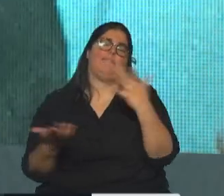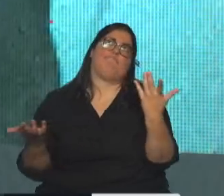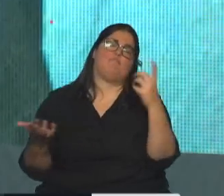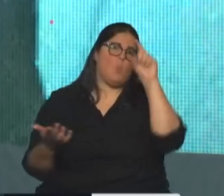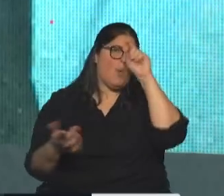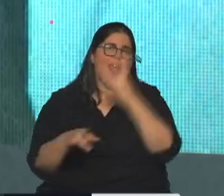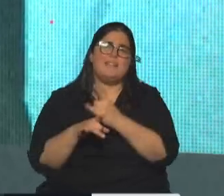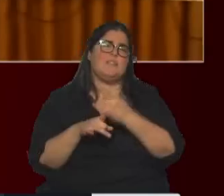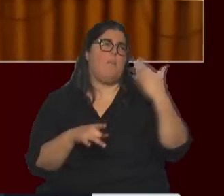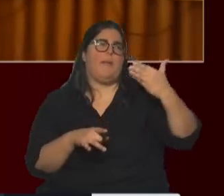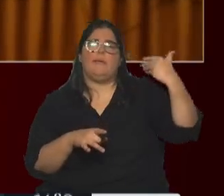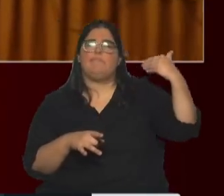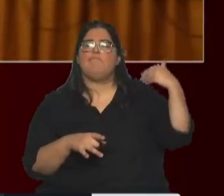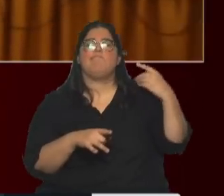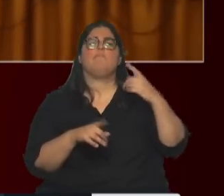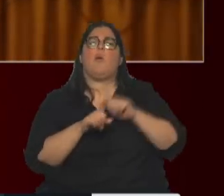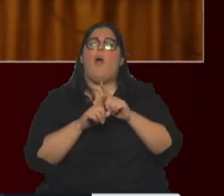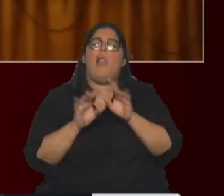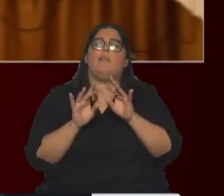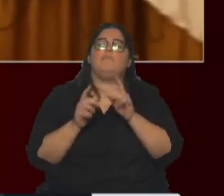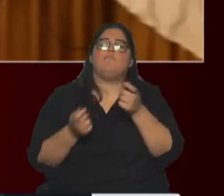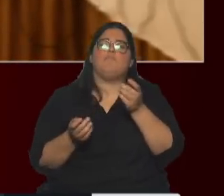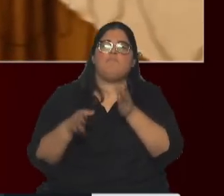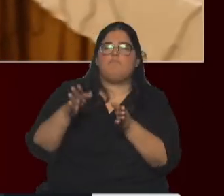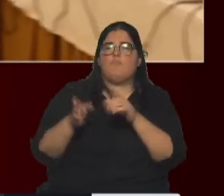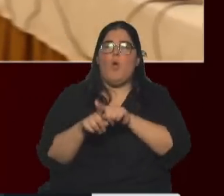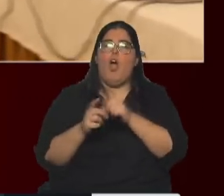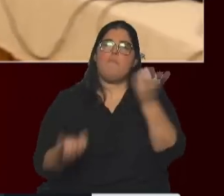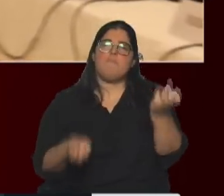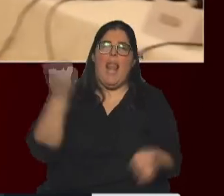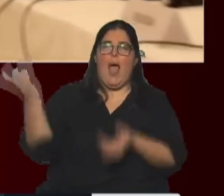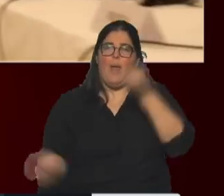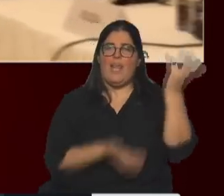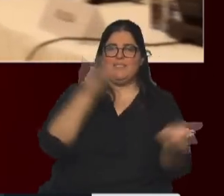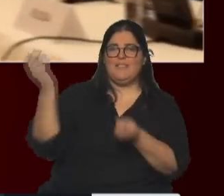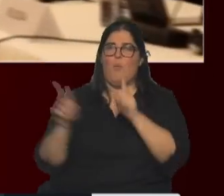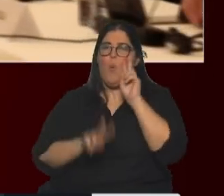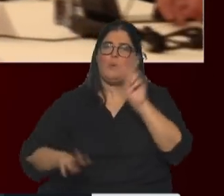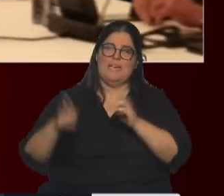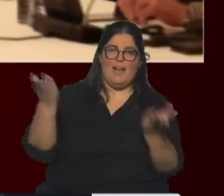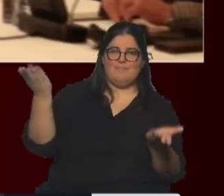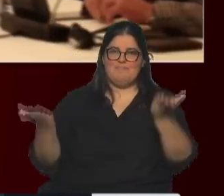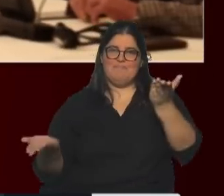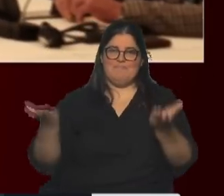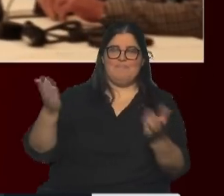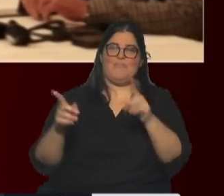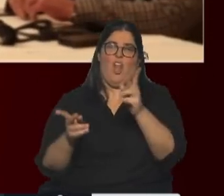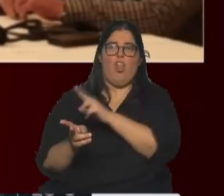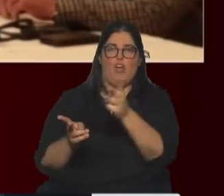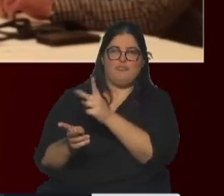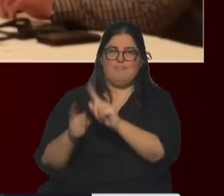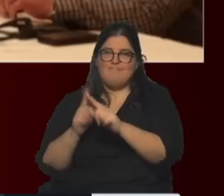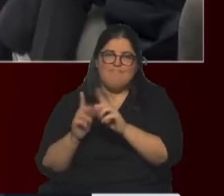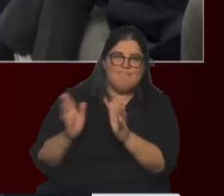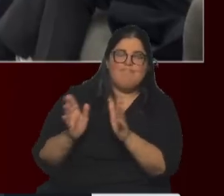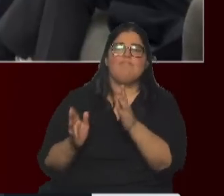se manejó en una especie de delicado equilibrio, como un malabarista tratando de estar con los dos. En el último tiempo, bueno, se